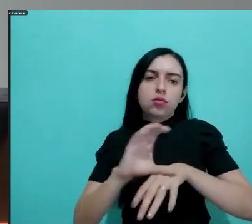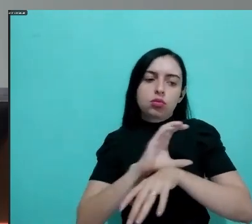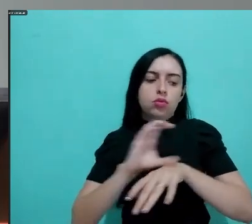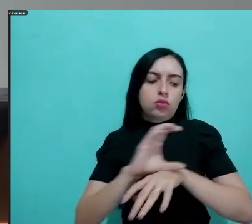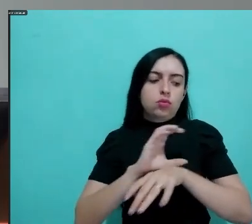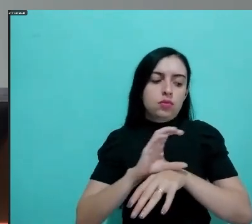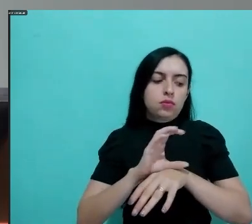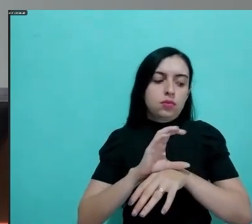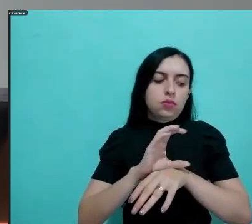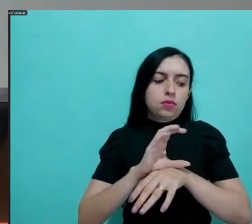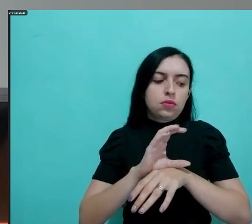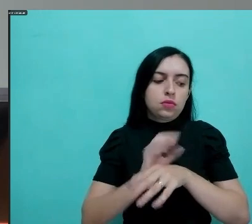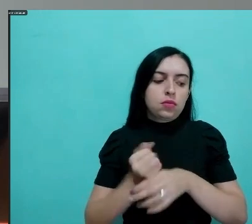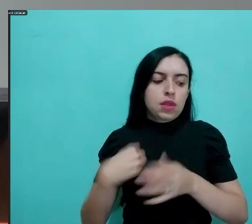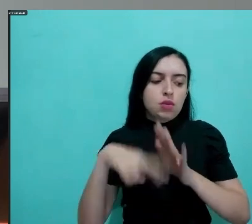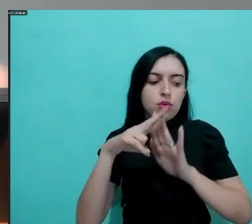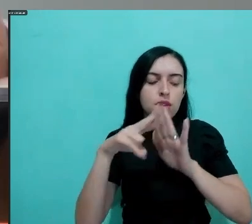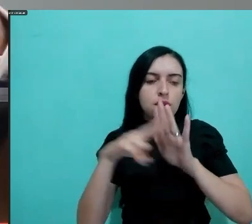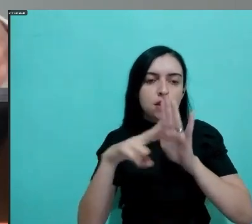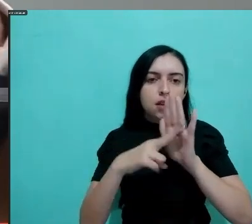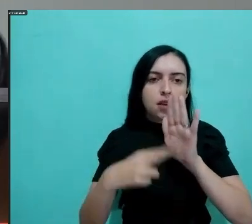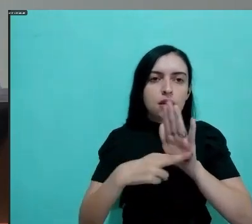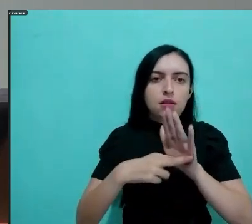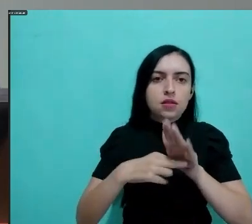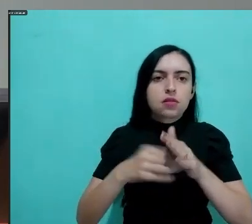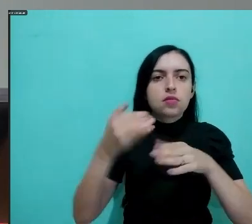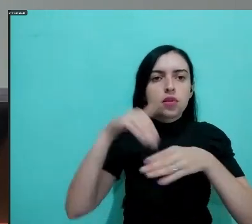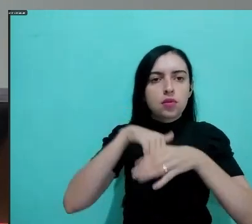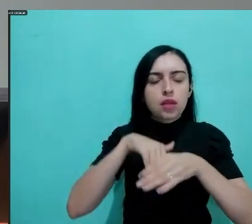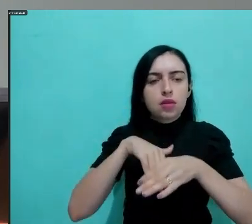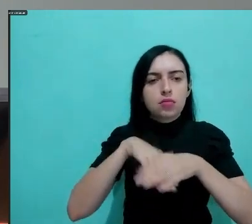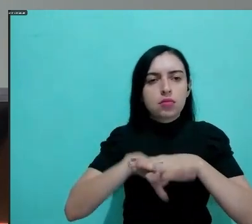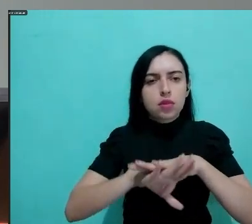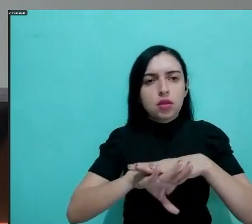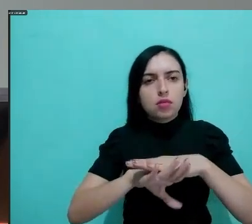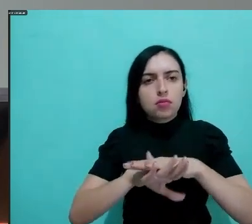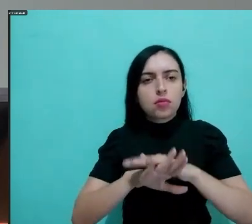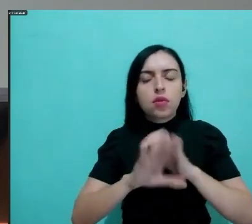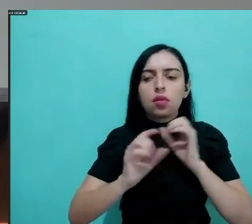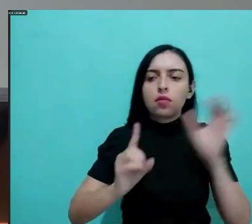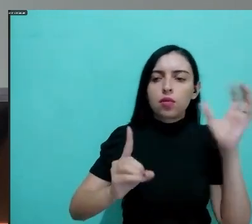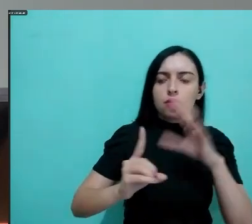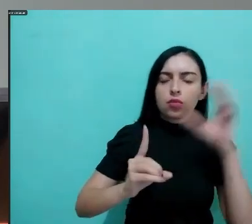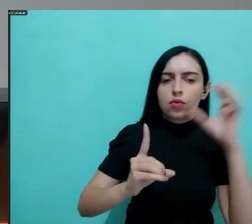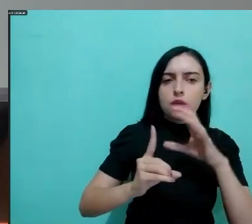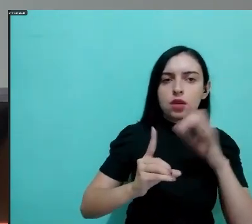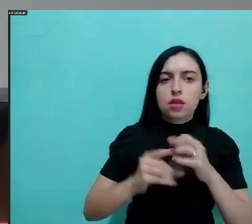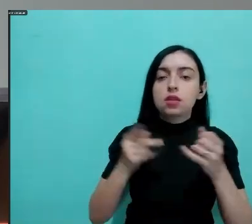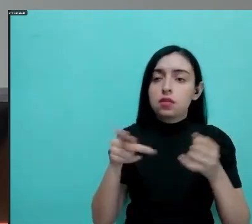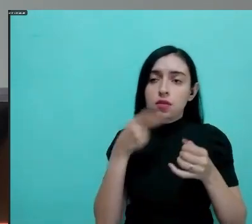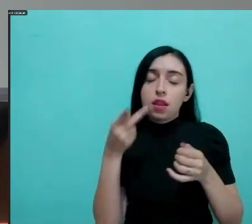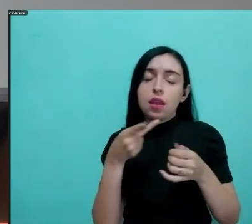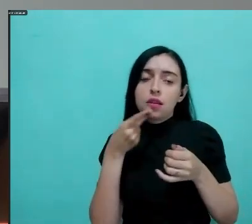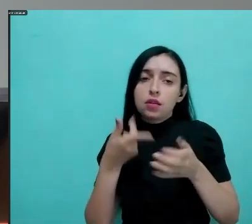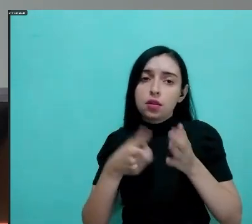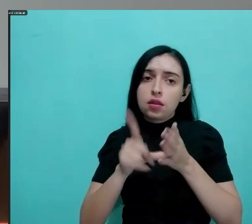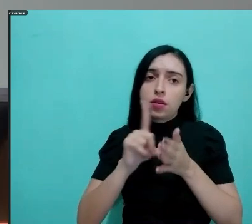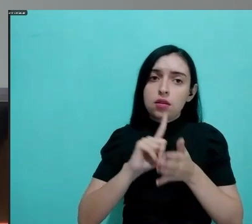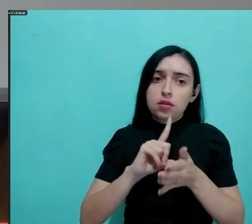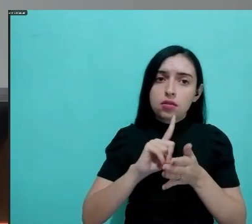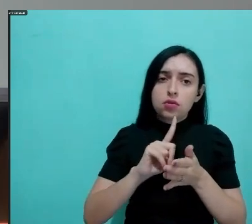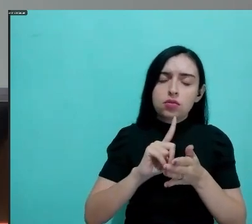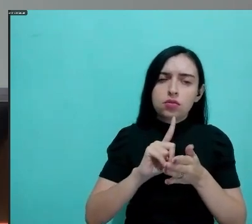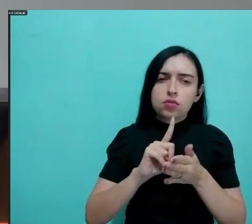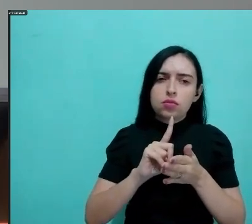Sus reglamentos internos, tan influyentes, los que comentaba Eugène Pierre, fueron